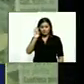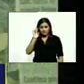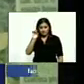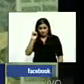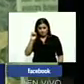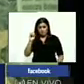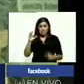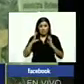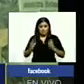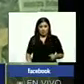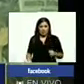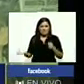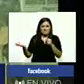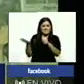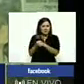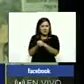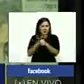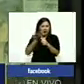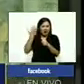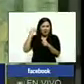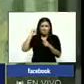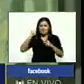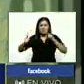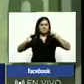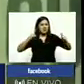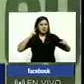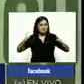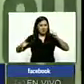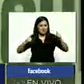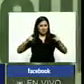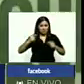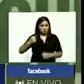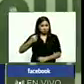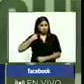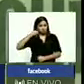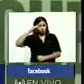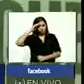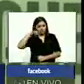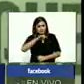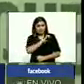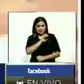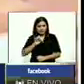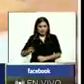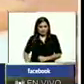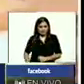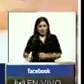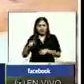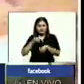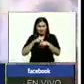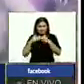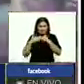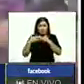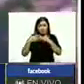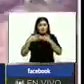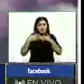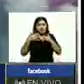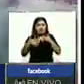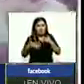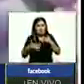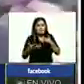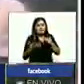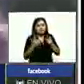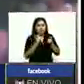a décadas de dictadura militar en el salvador da paso a una transición para elegir en votación popular